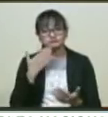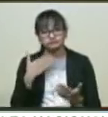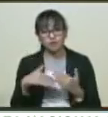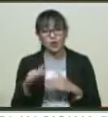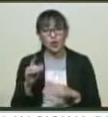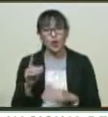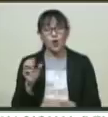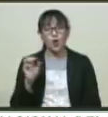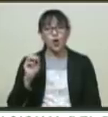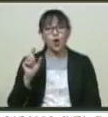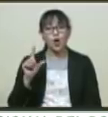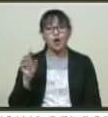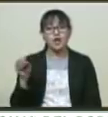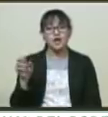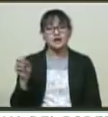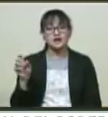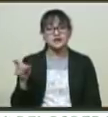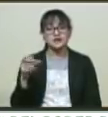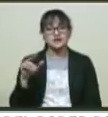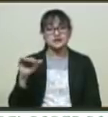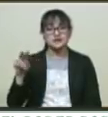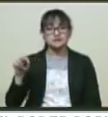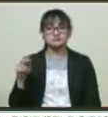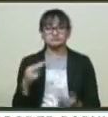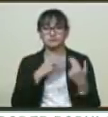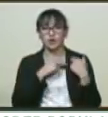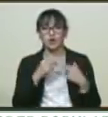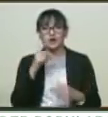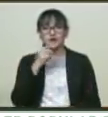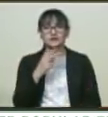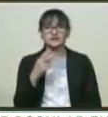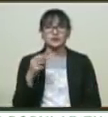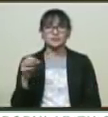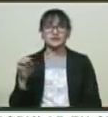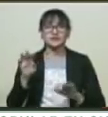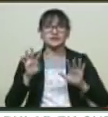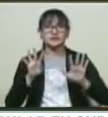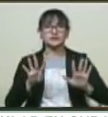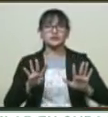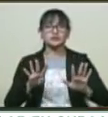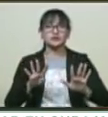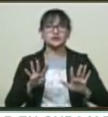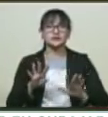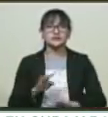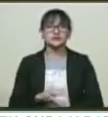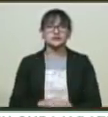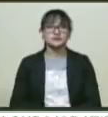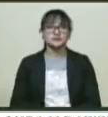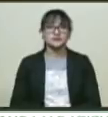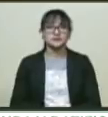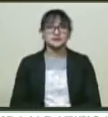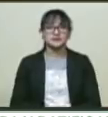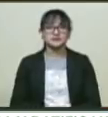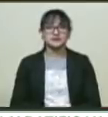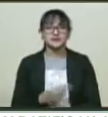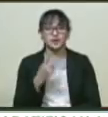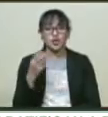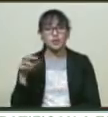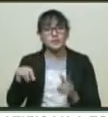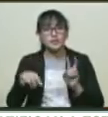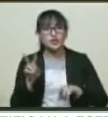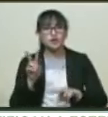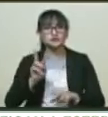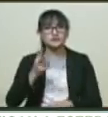provincia de holguín fue designado en el año 2000 ministro de educación superior y en el 2012